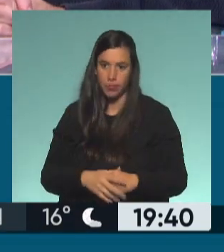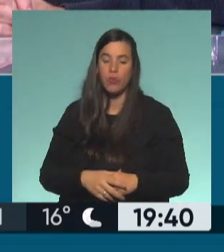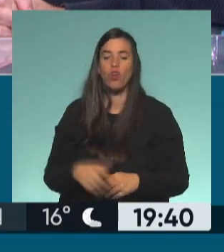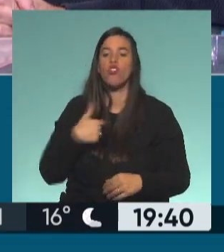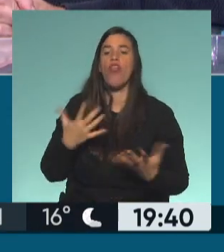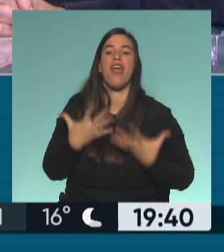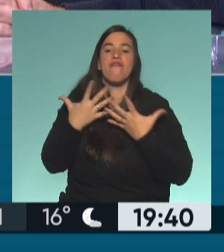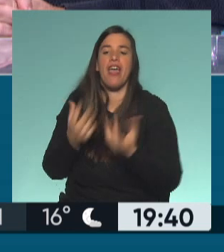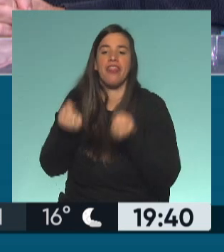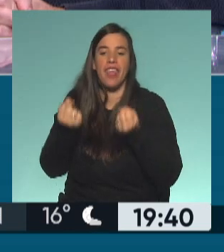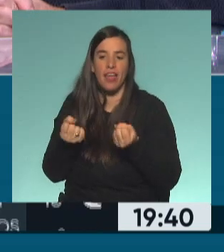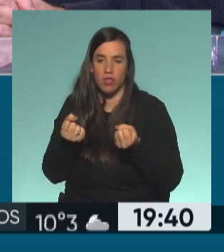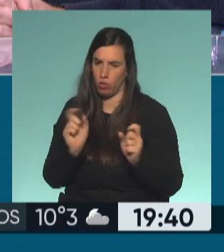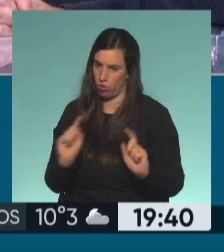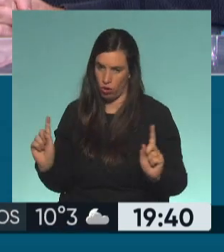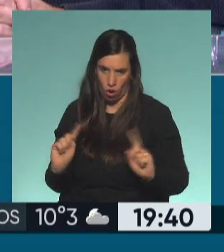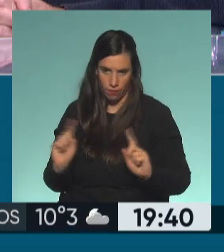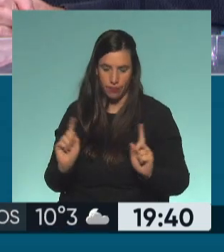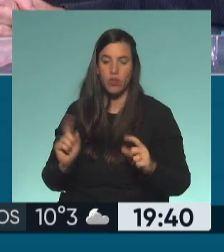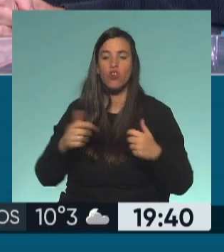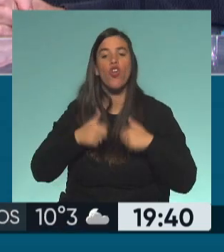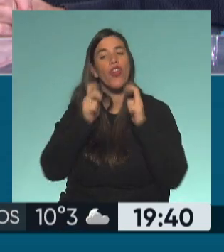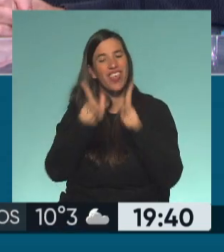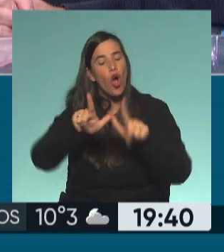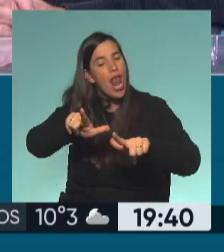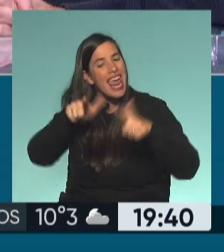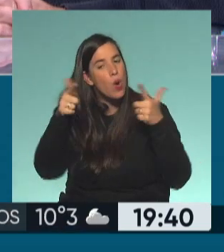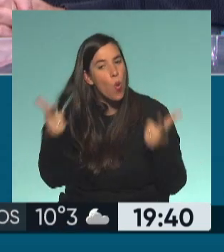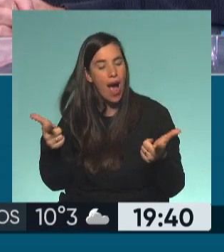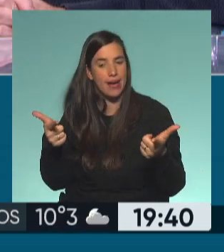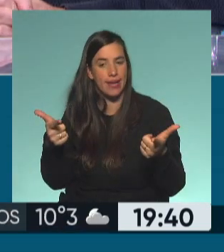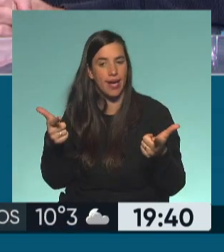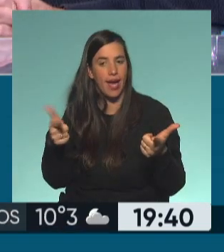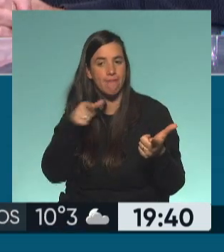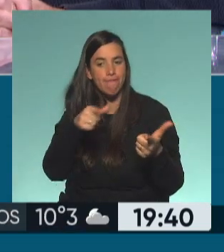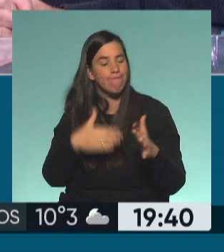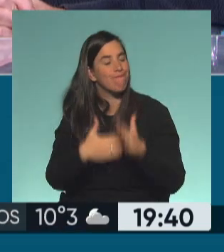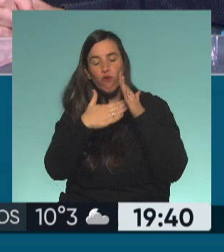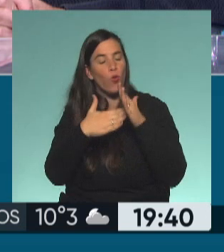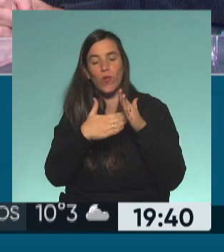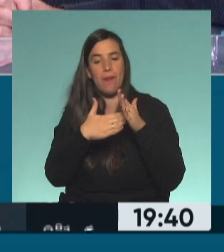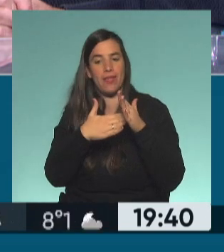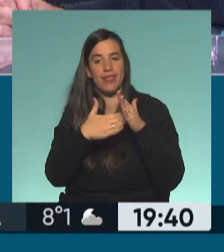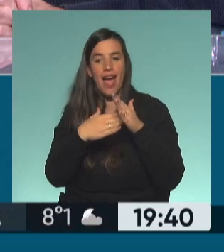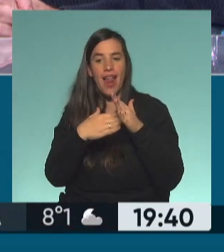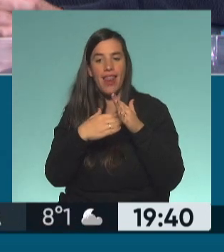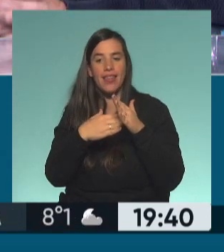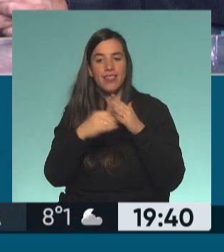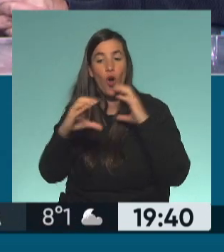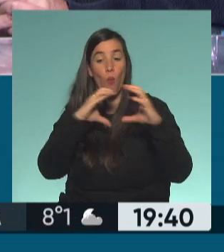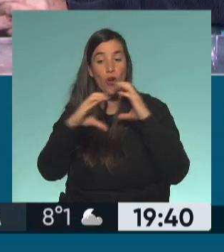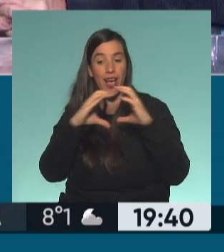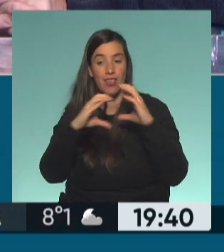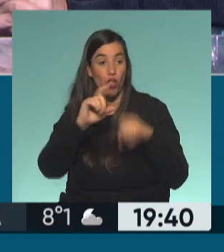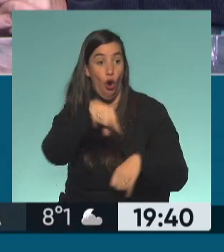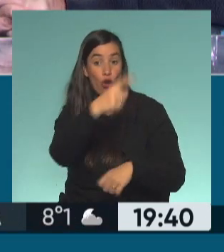una posición exactamente, estoy diciendo que el lenguaje es central para esa comunicación con el otro. Pero por